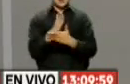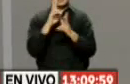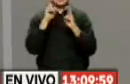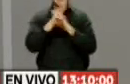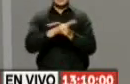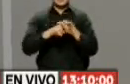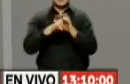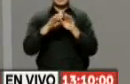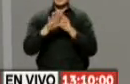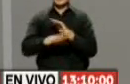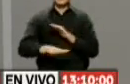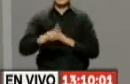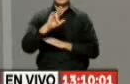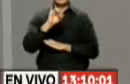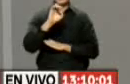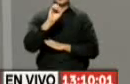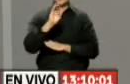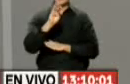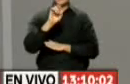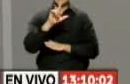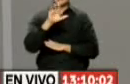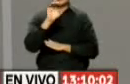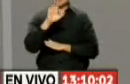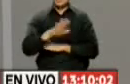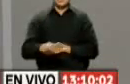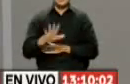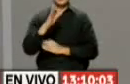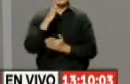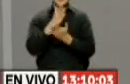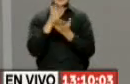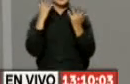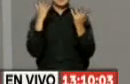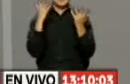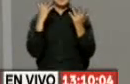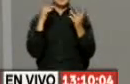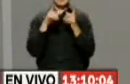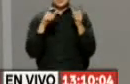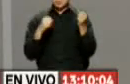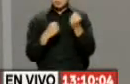minera en Río Blanco y Loma Larga. Esto mientras el Frente Prominero